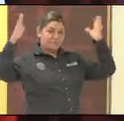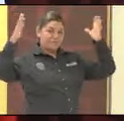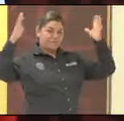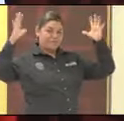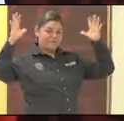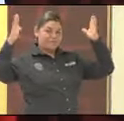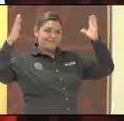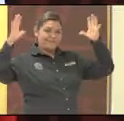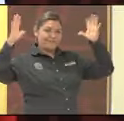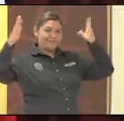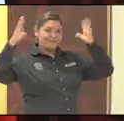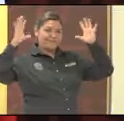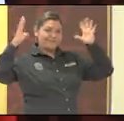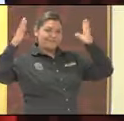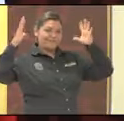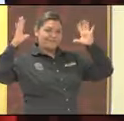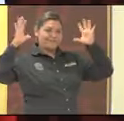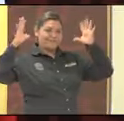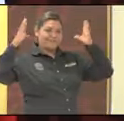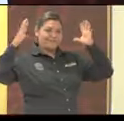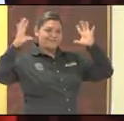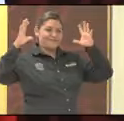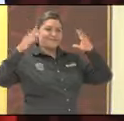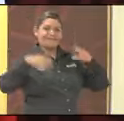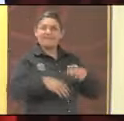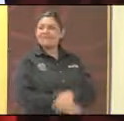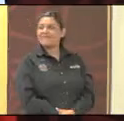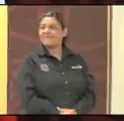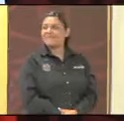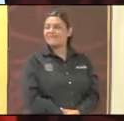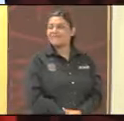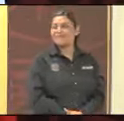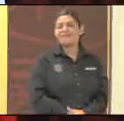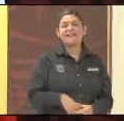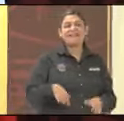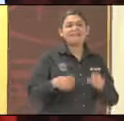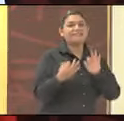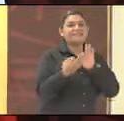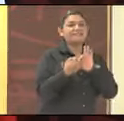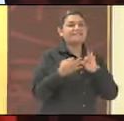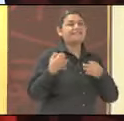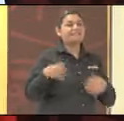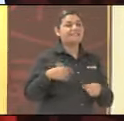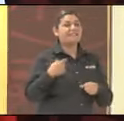Vamos a tener la oportunidad de saludarlo personalmente, ahí de cerquita, muy cerquita, pues espero que sí.